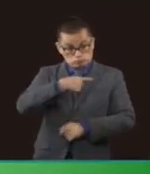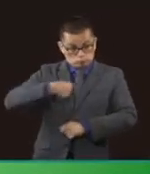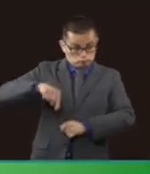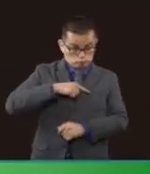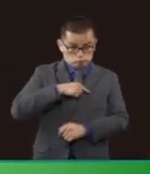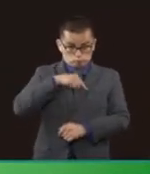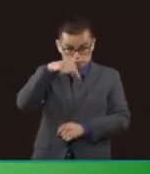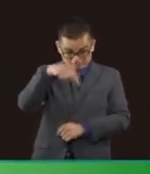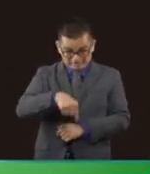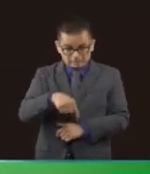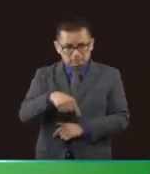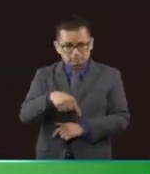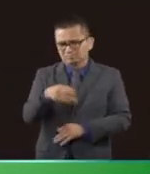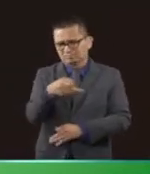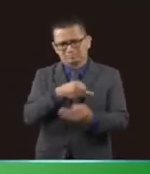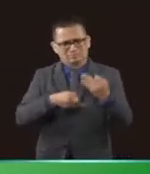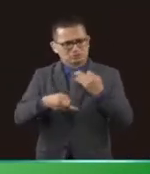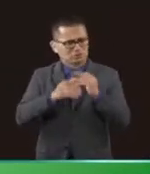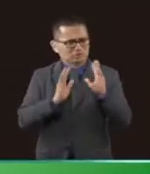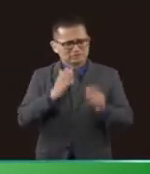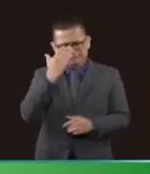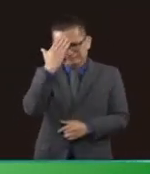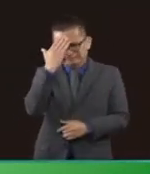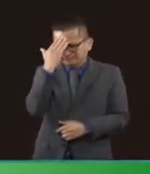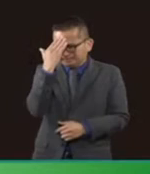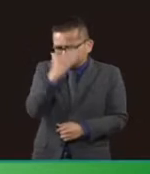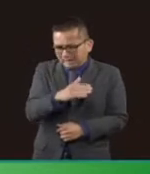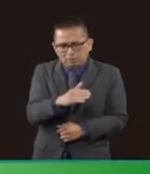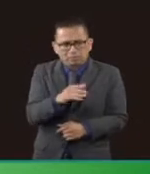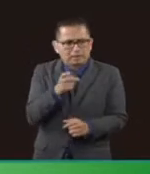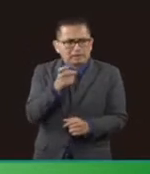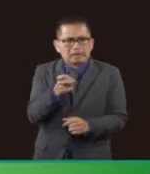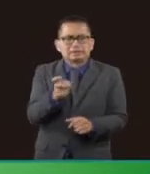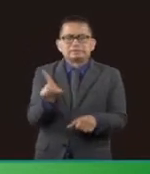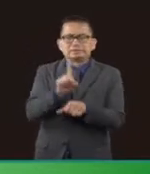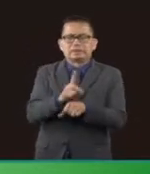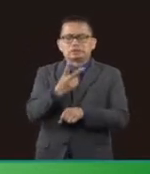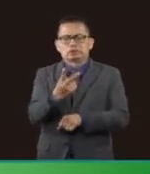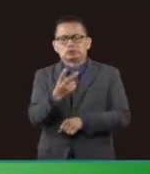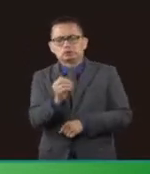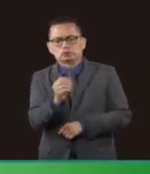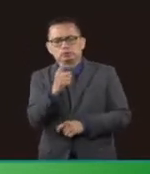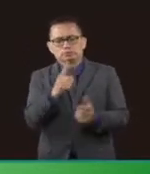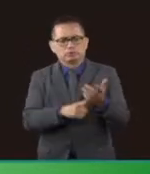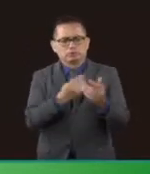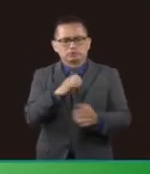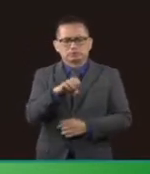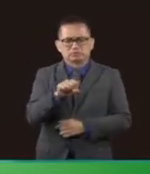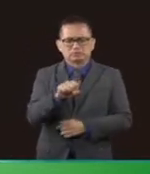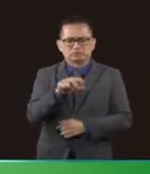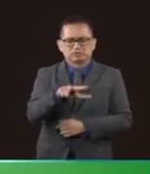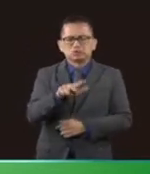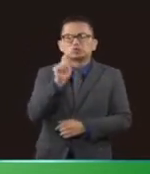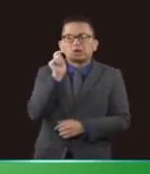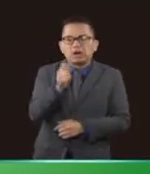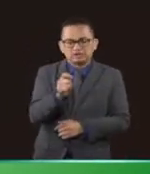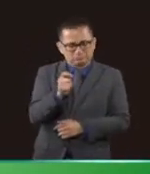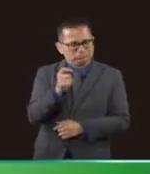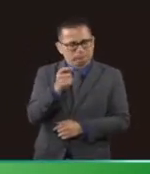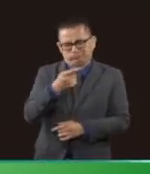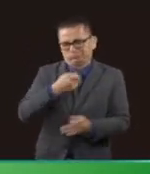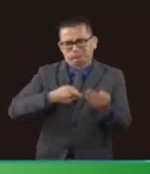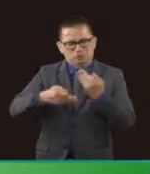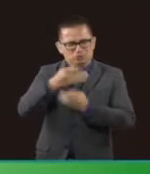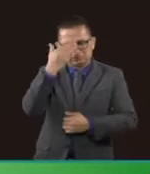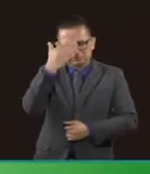el 2 de octubre del 68 recordamos que había un régimen intolerante y soberbio